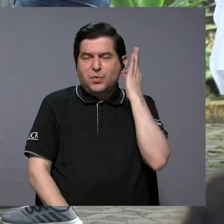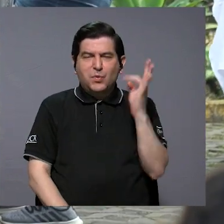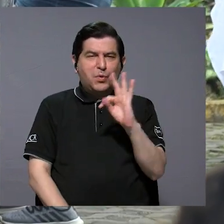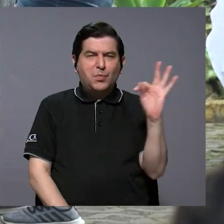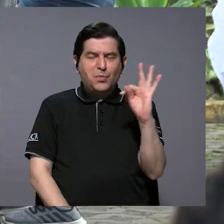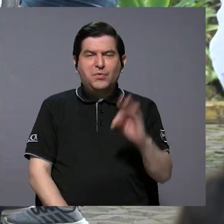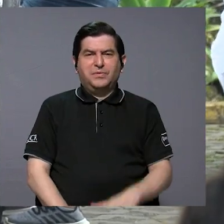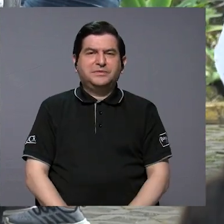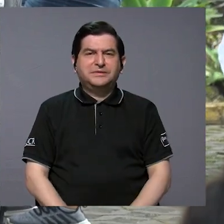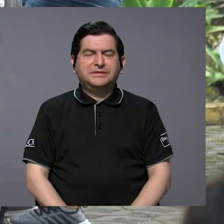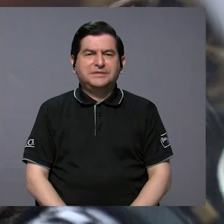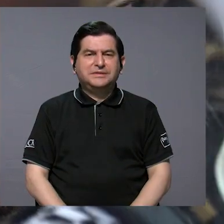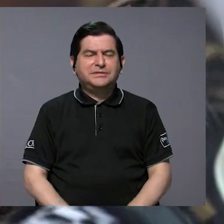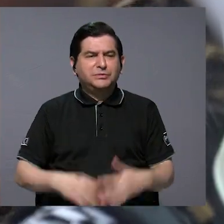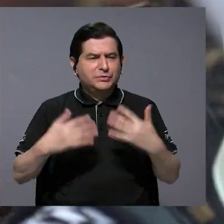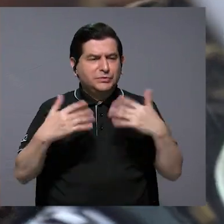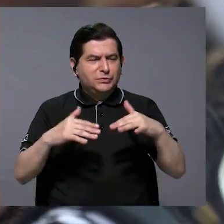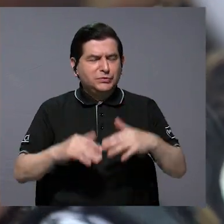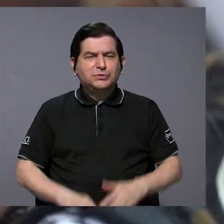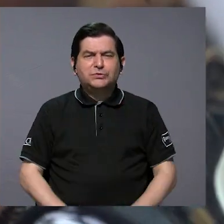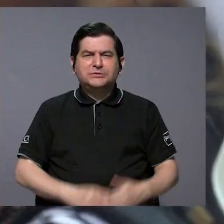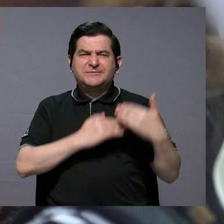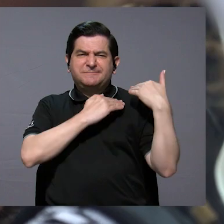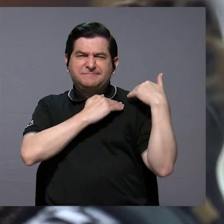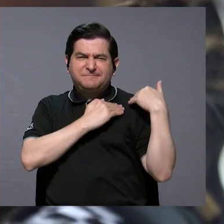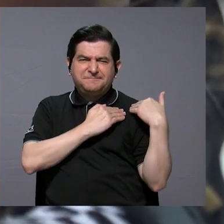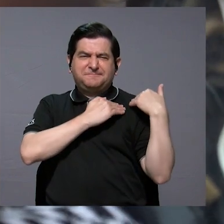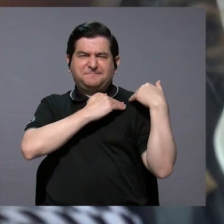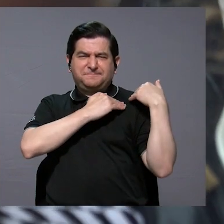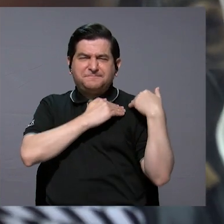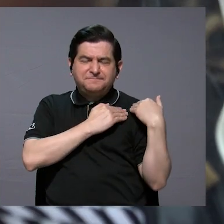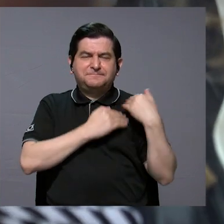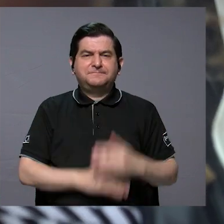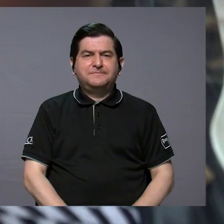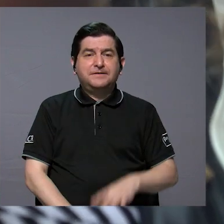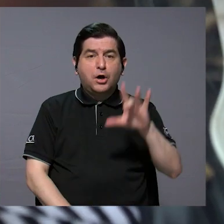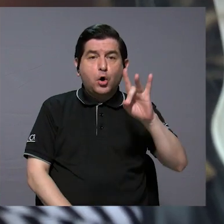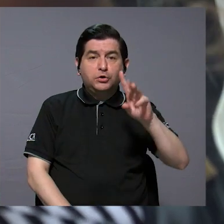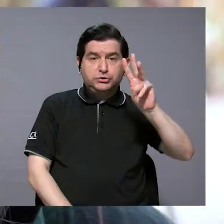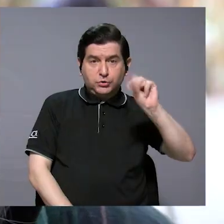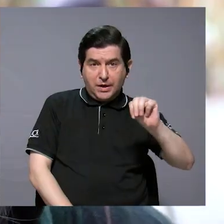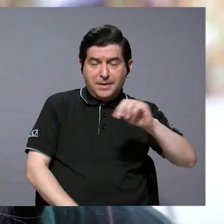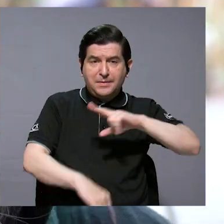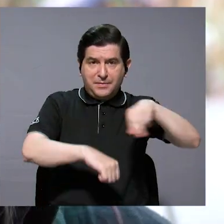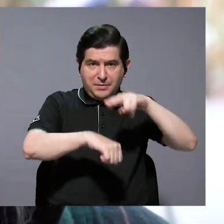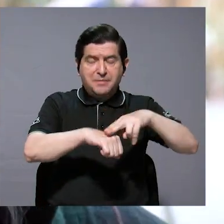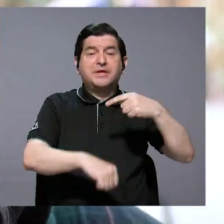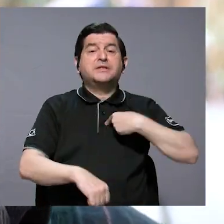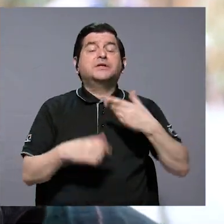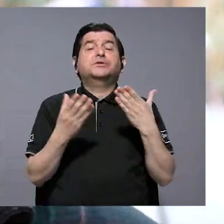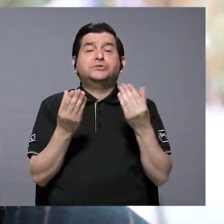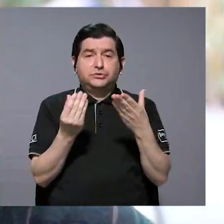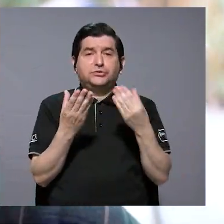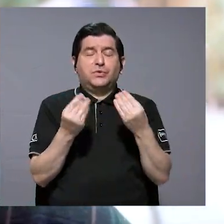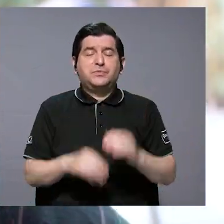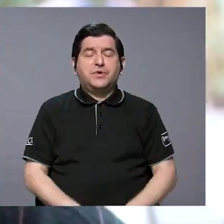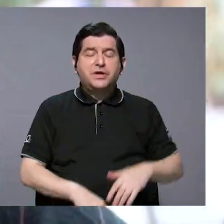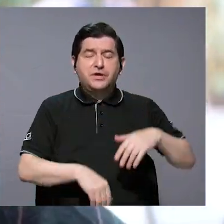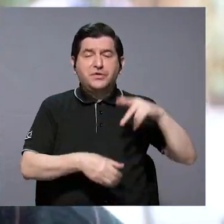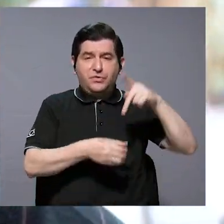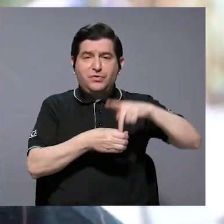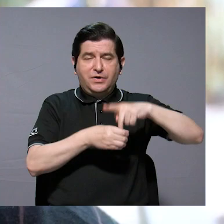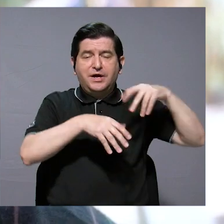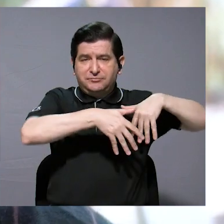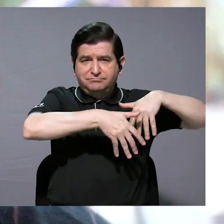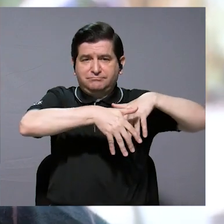como mujer trans ha sido mucho de resistir. En el 8M, por lo general, tengo miedo